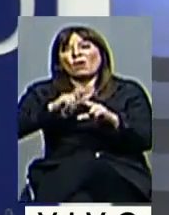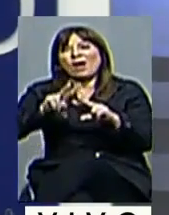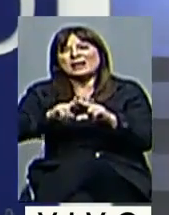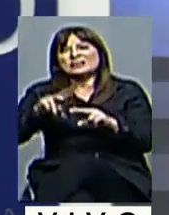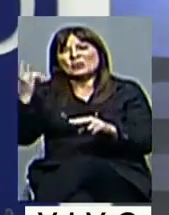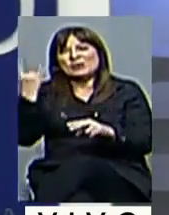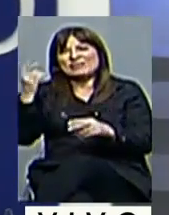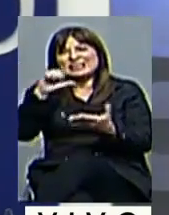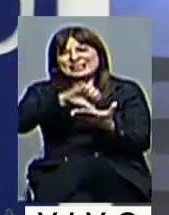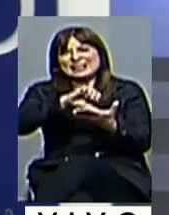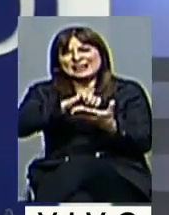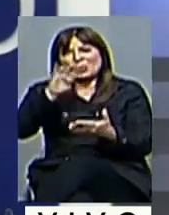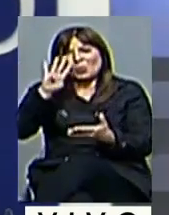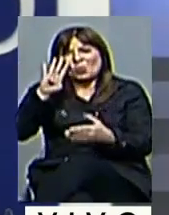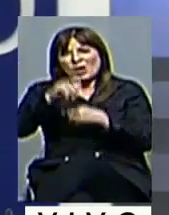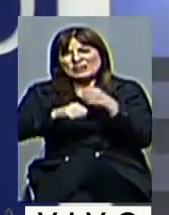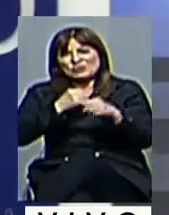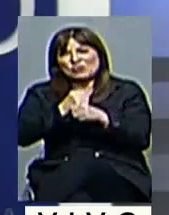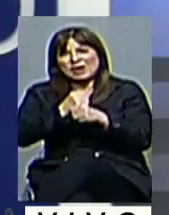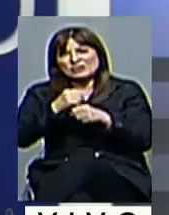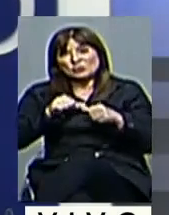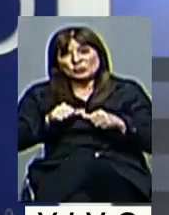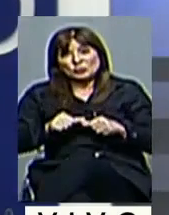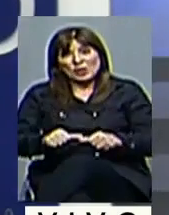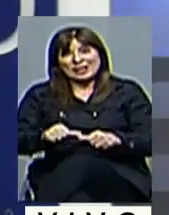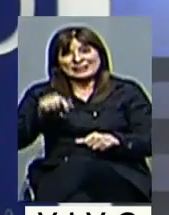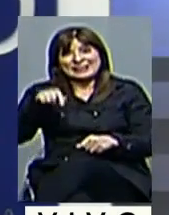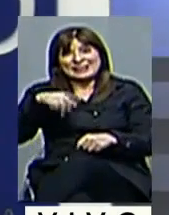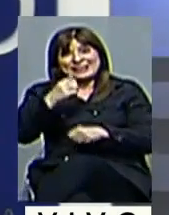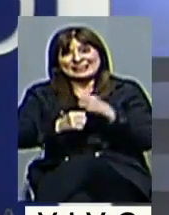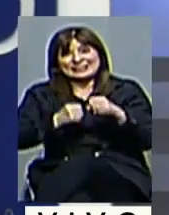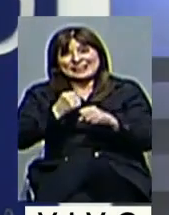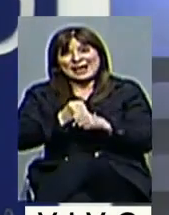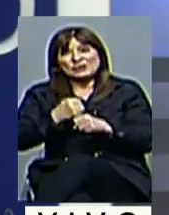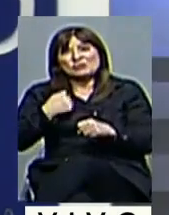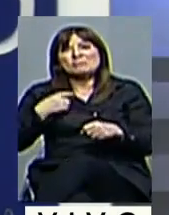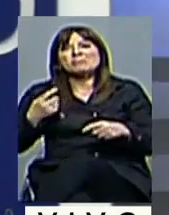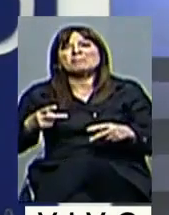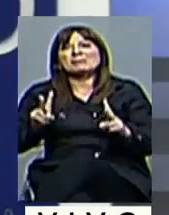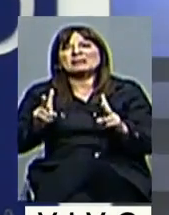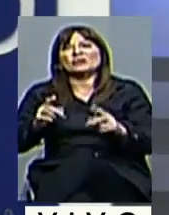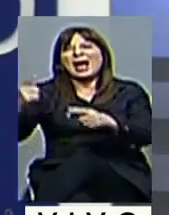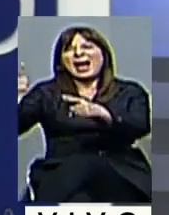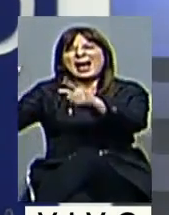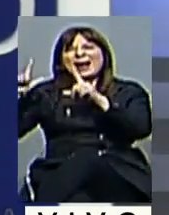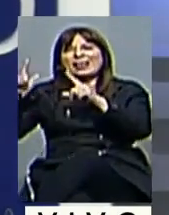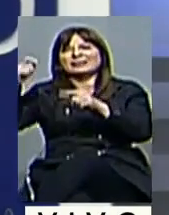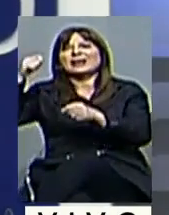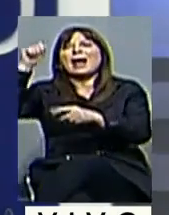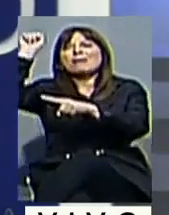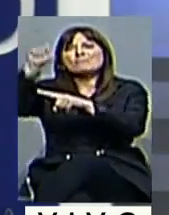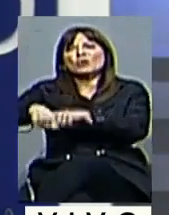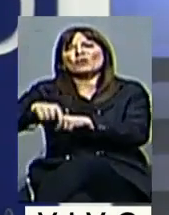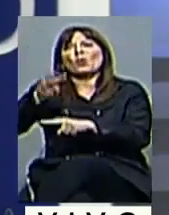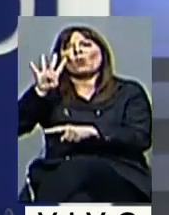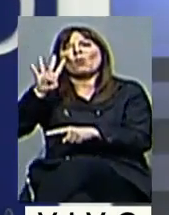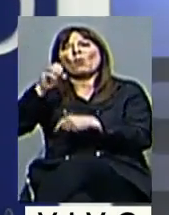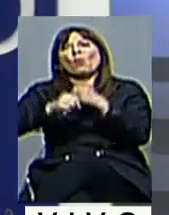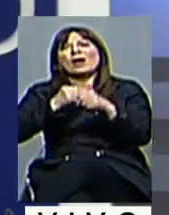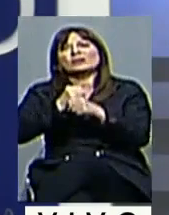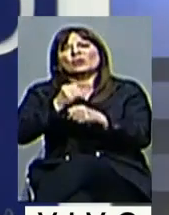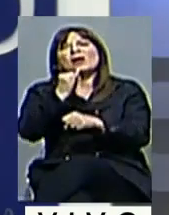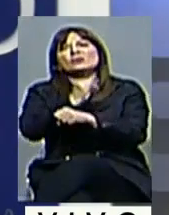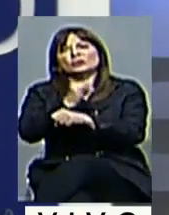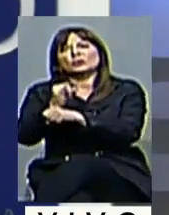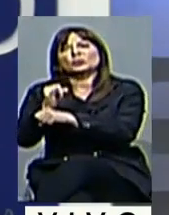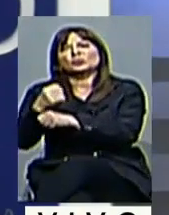permitió, años. Y que, permitió que justamente este año tuviésemos la acreditación institucional por 4 años, que es una meta que